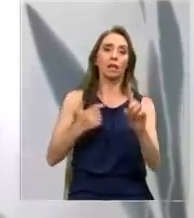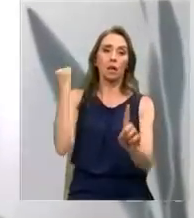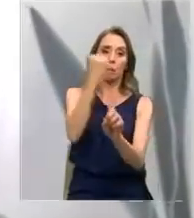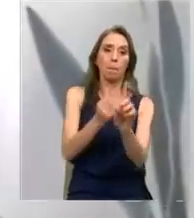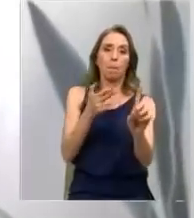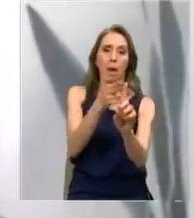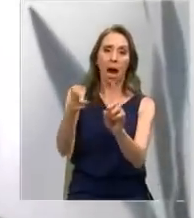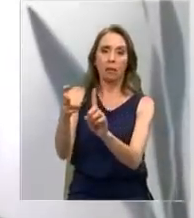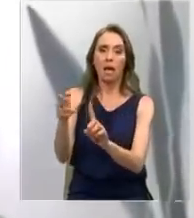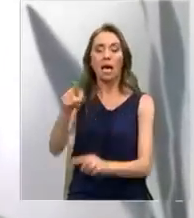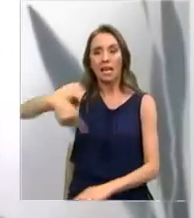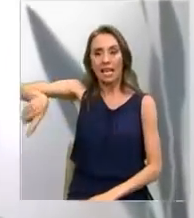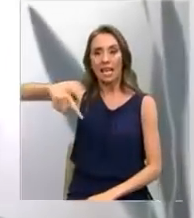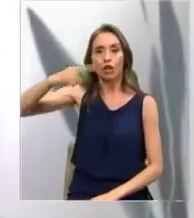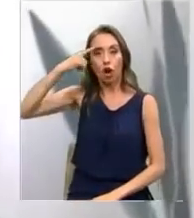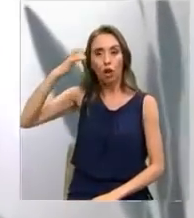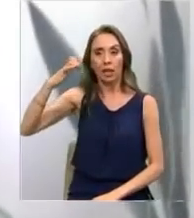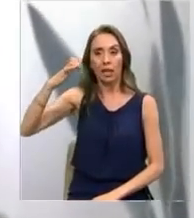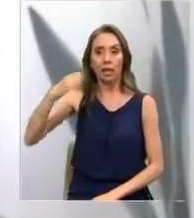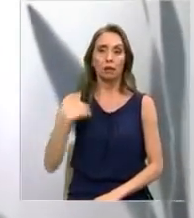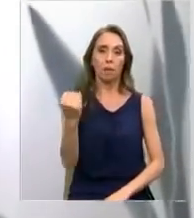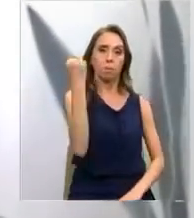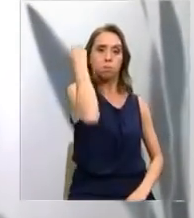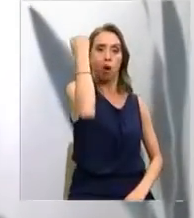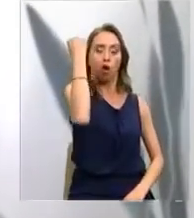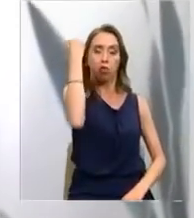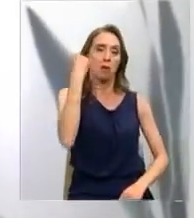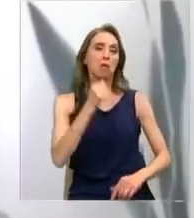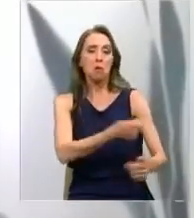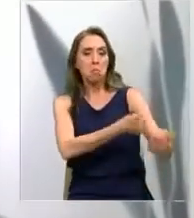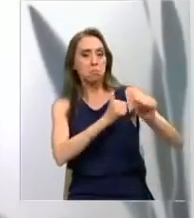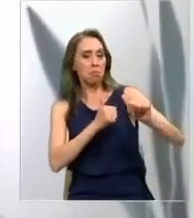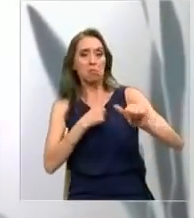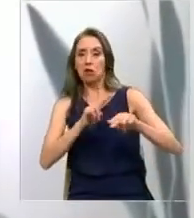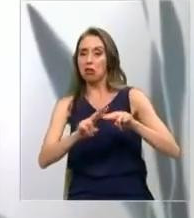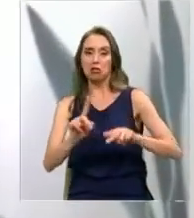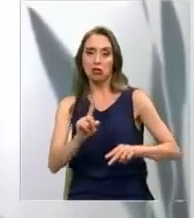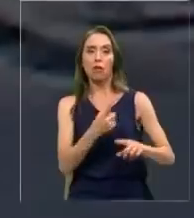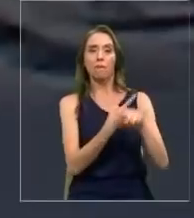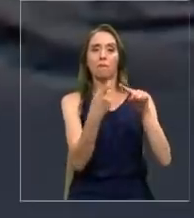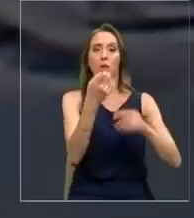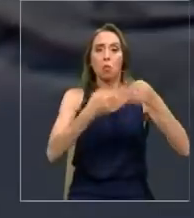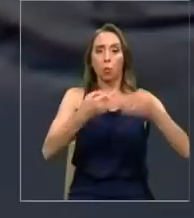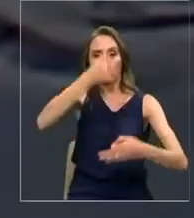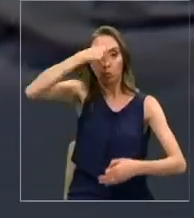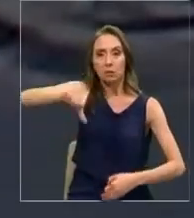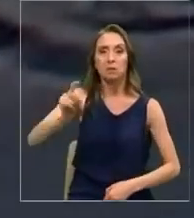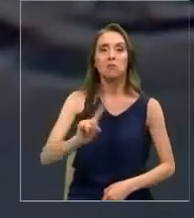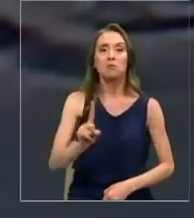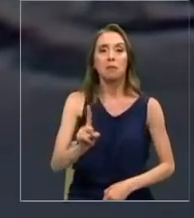crímenes? ¿Realmente creen que son omnipotentes, que sus actos no van a tener ningún tipo de represalia?